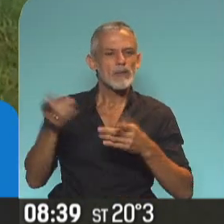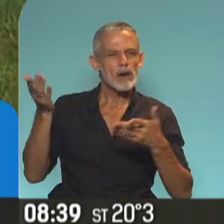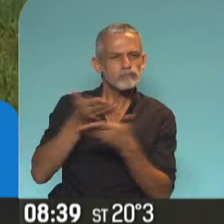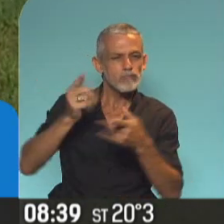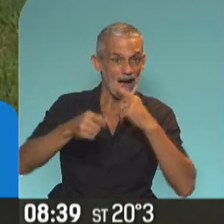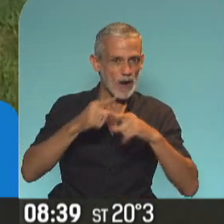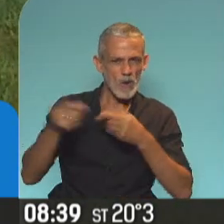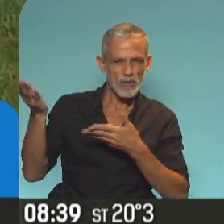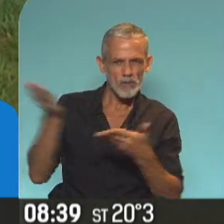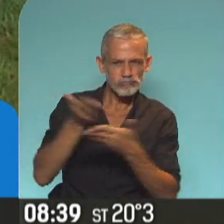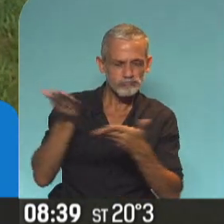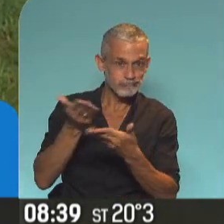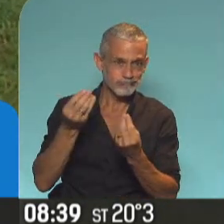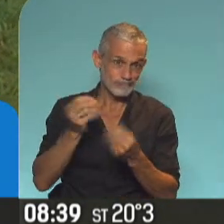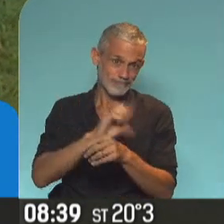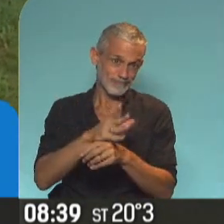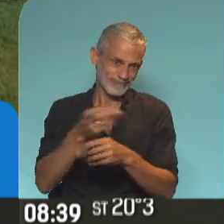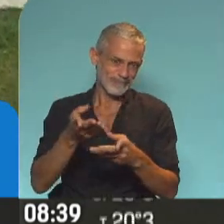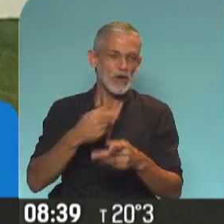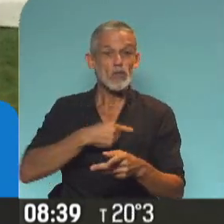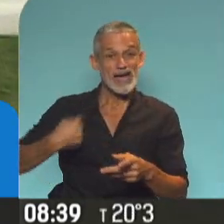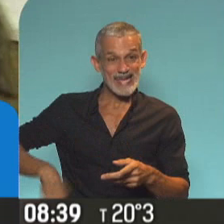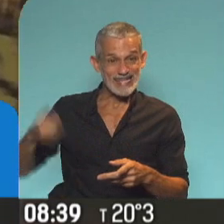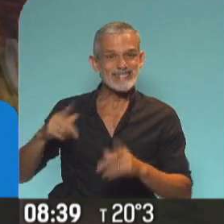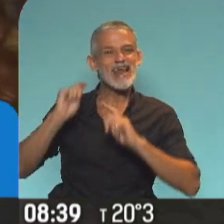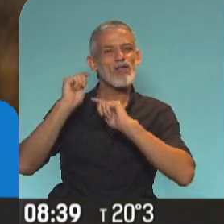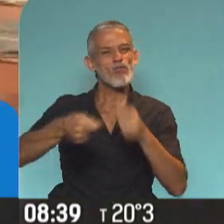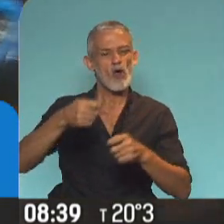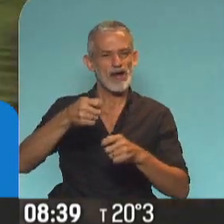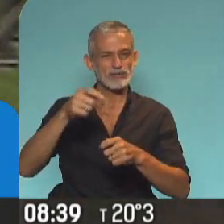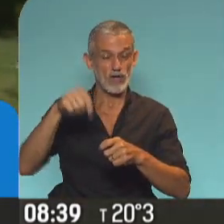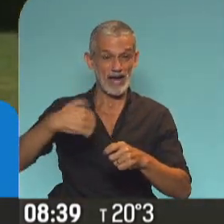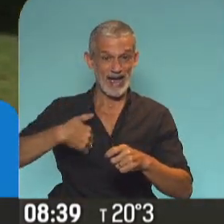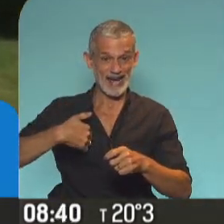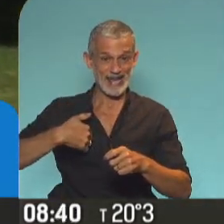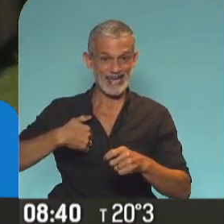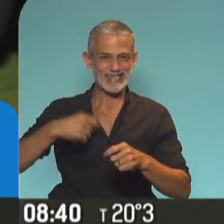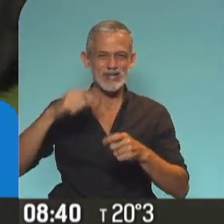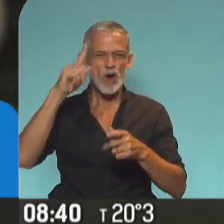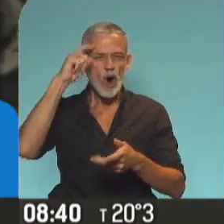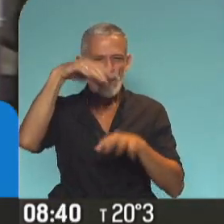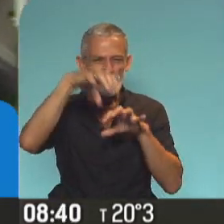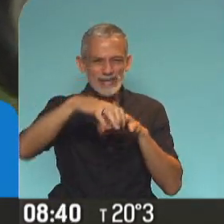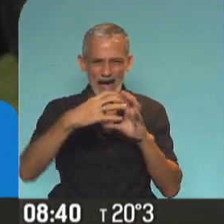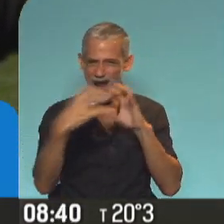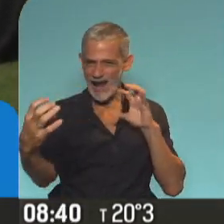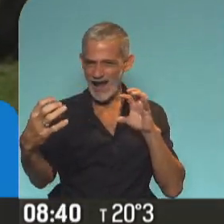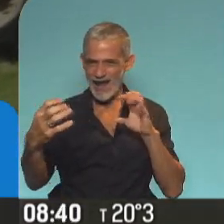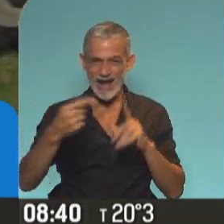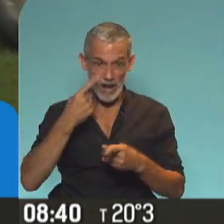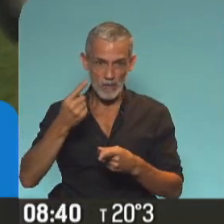para llevar adelante esta pandemia y en este caso china le donó a la argentina un hospital modular que es realmente